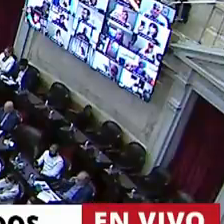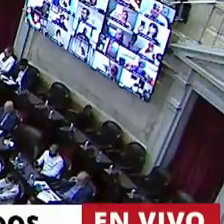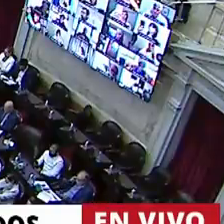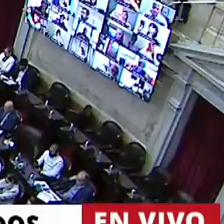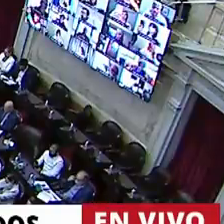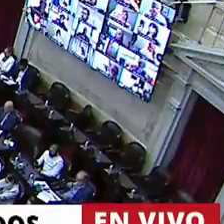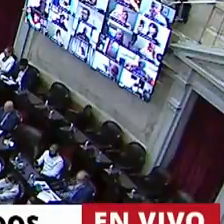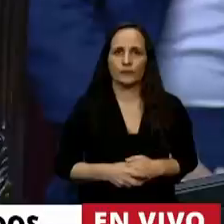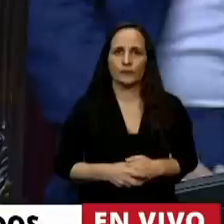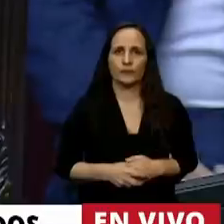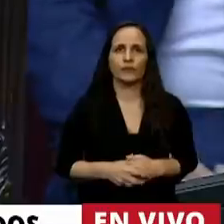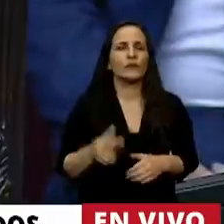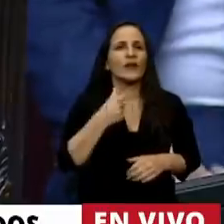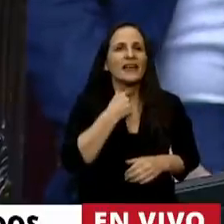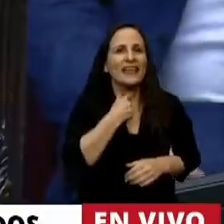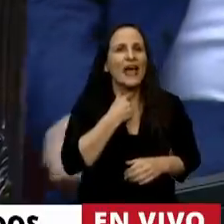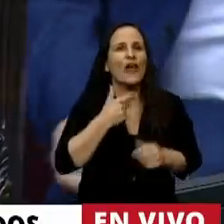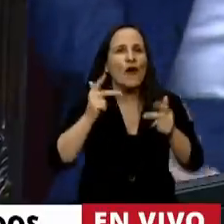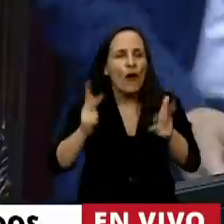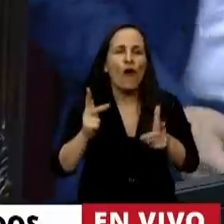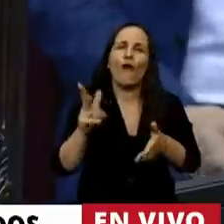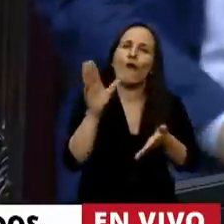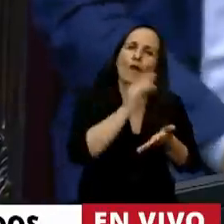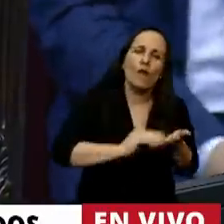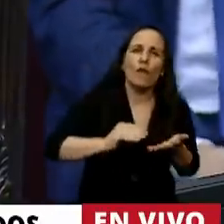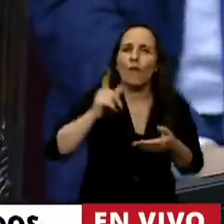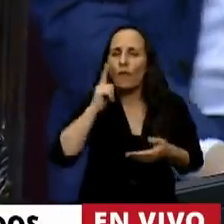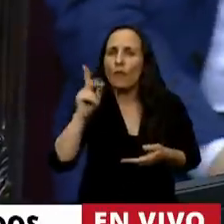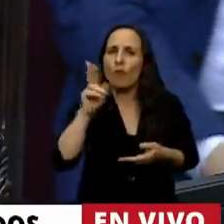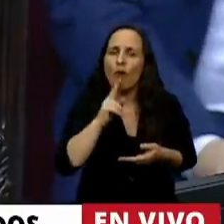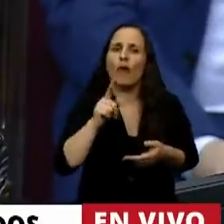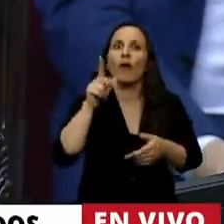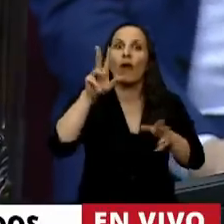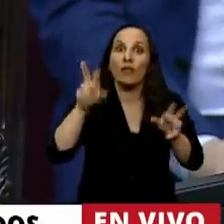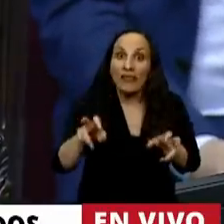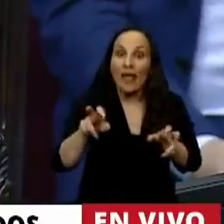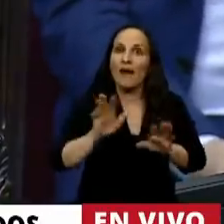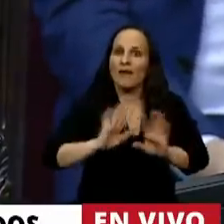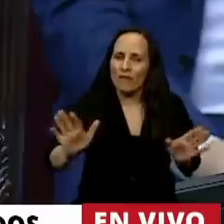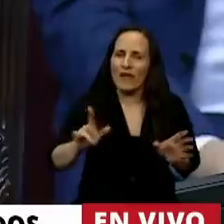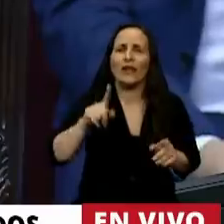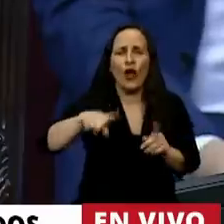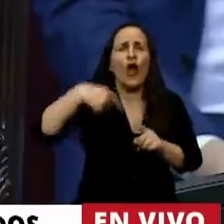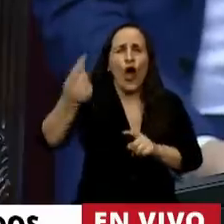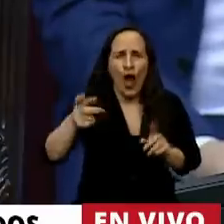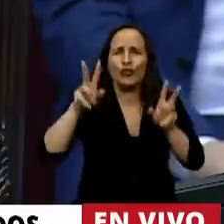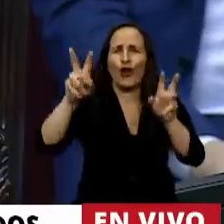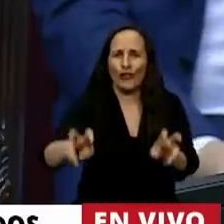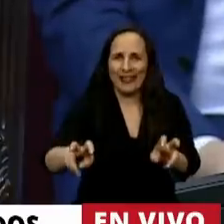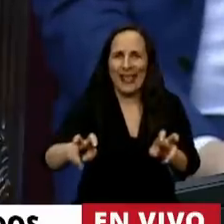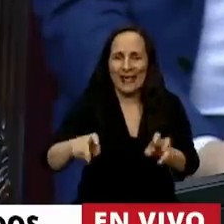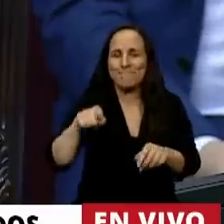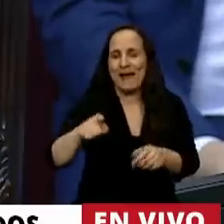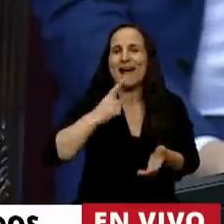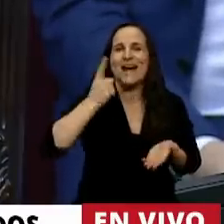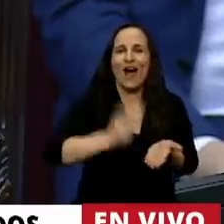Quiero recordarle a los señores diputados y diputadas que terminado el tratamiento de este tema, hay otro tema en tratamiento en el